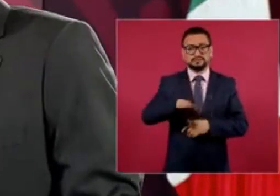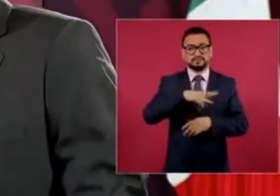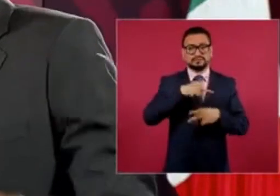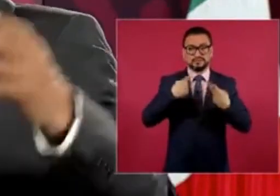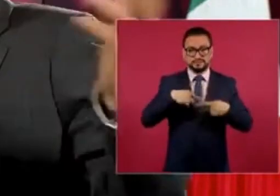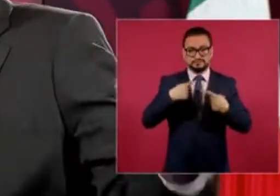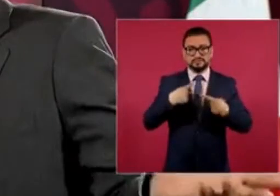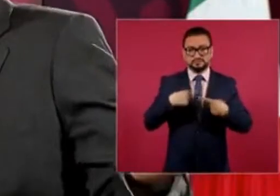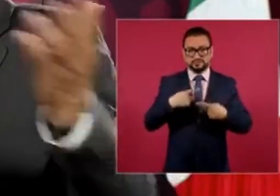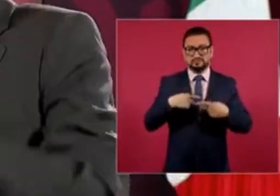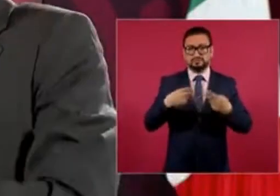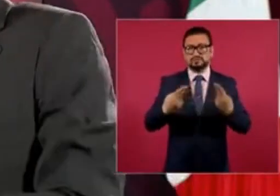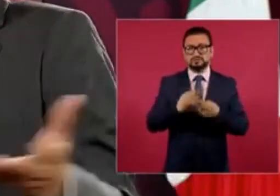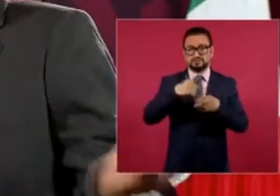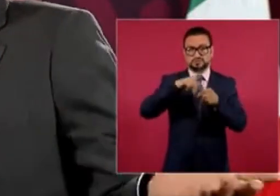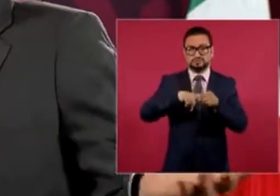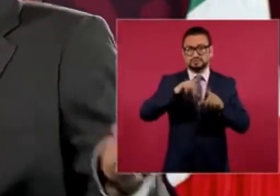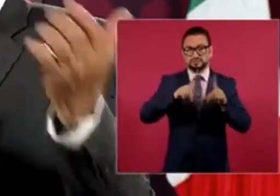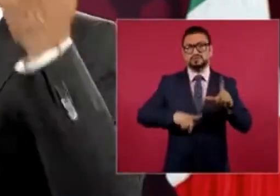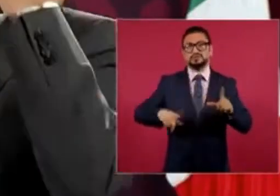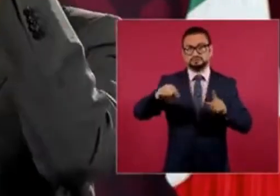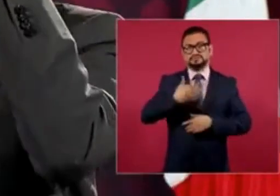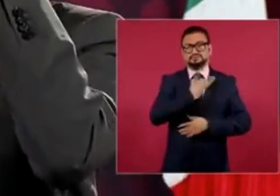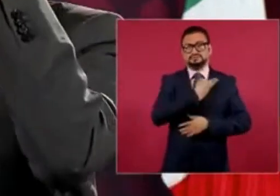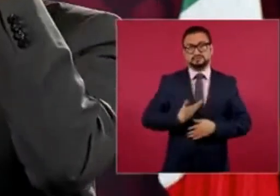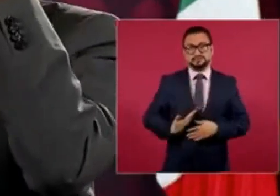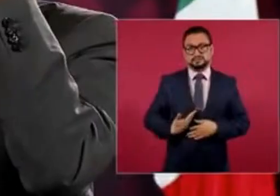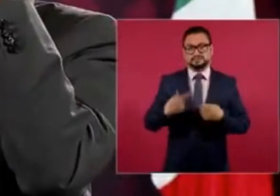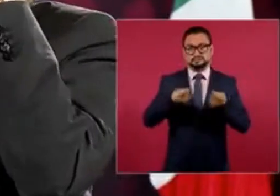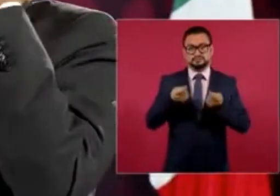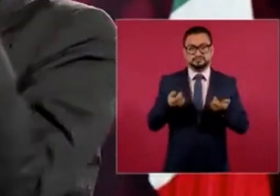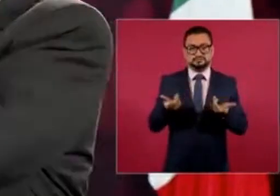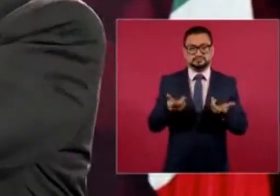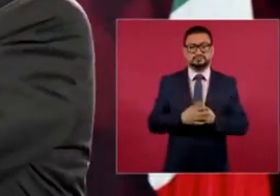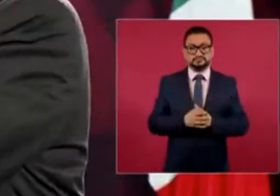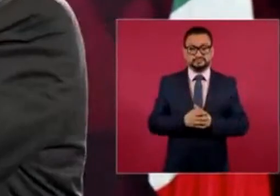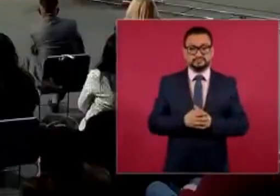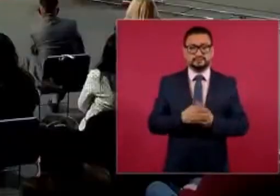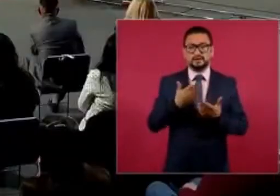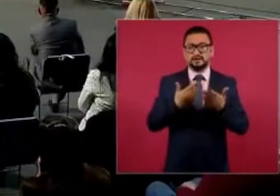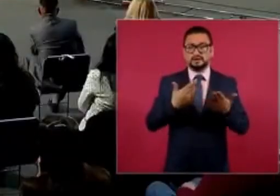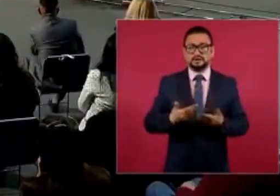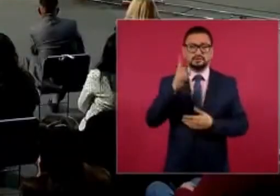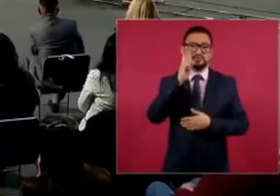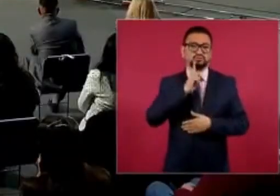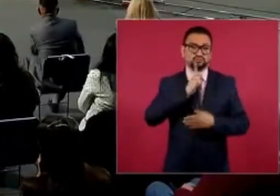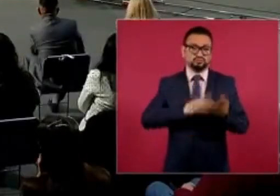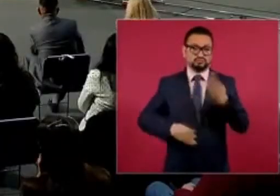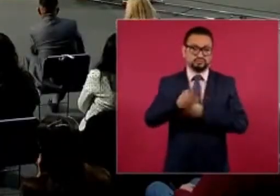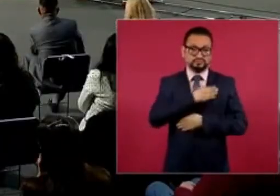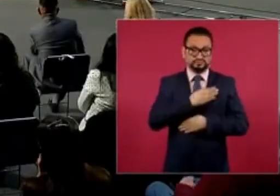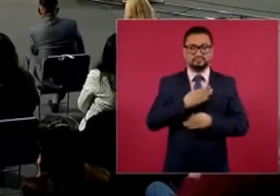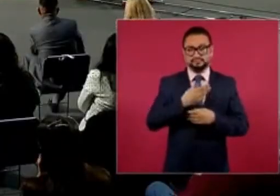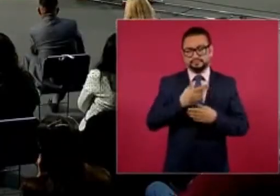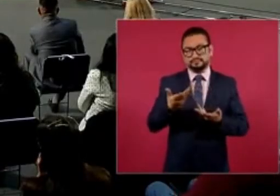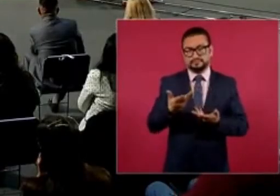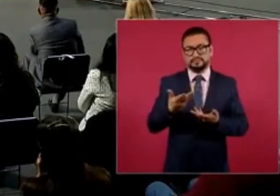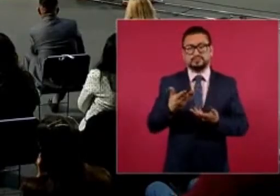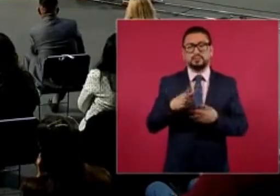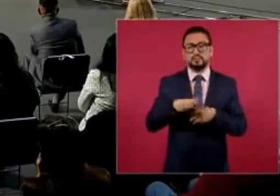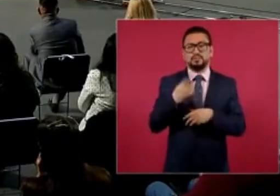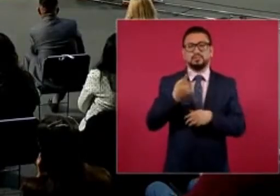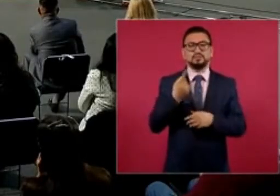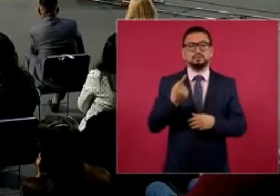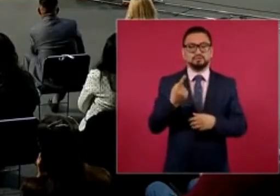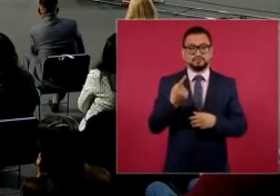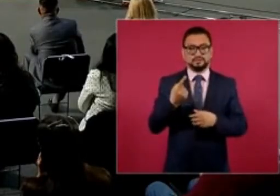En lo nacional, pues del presidente, ahora de la presidenta, porque